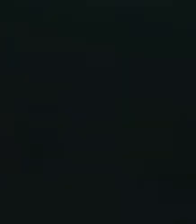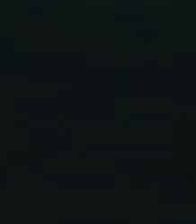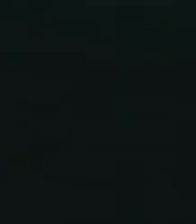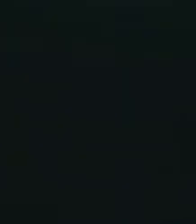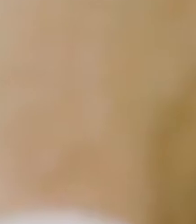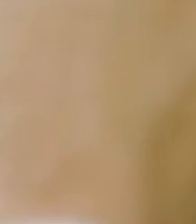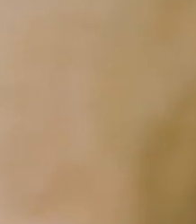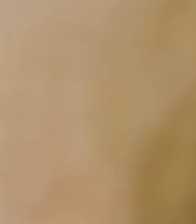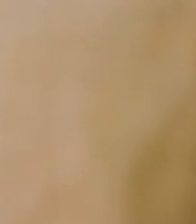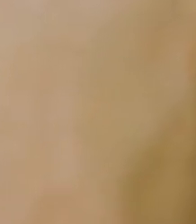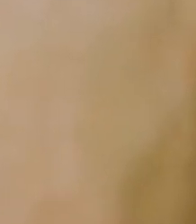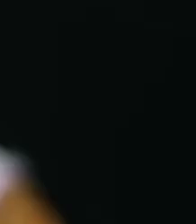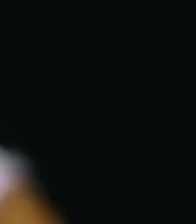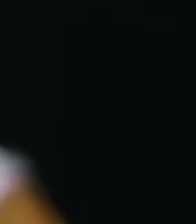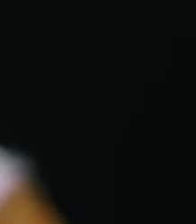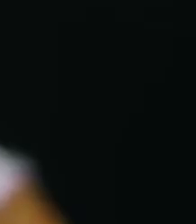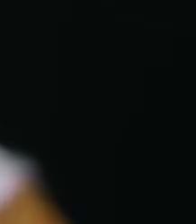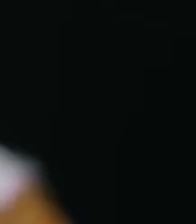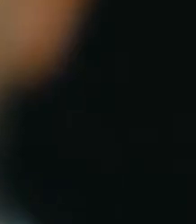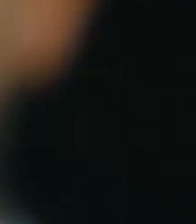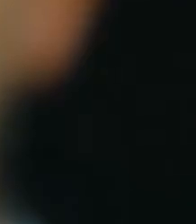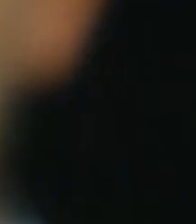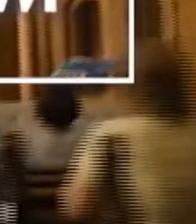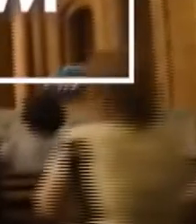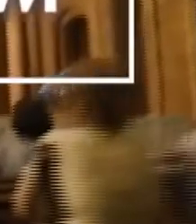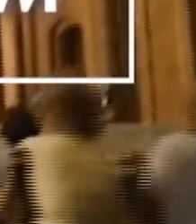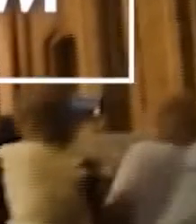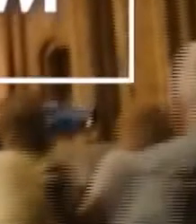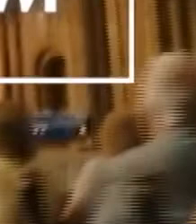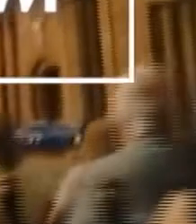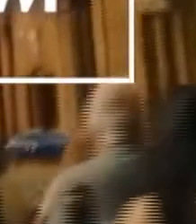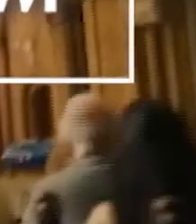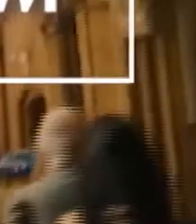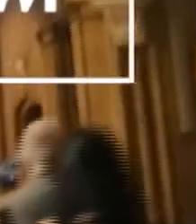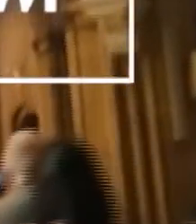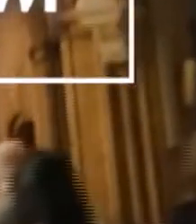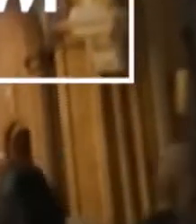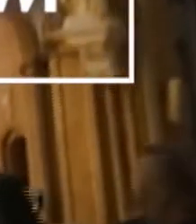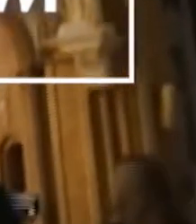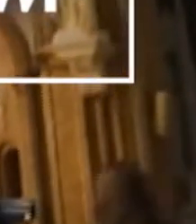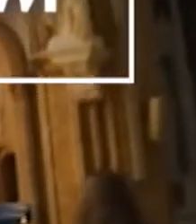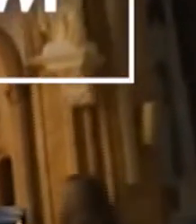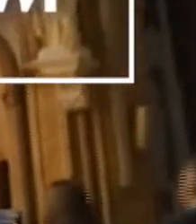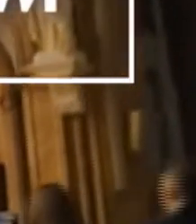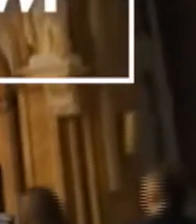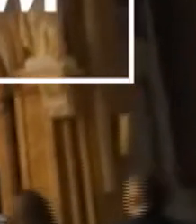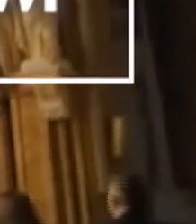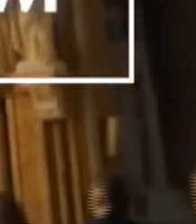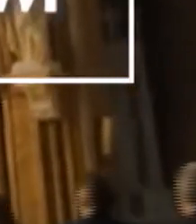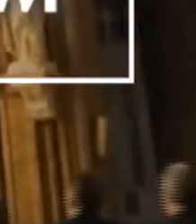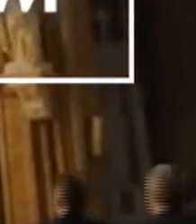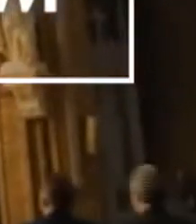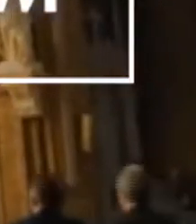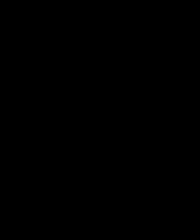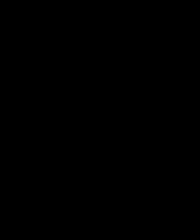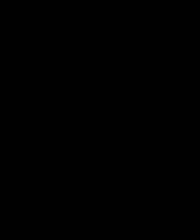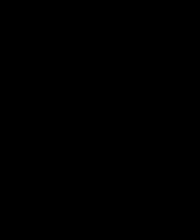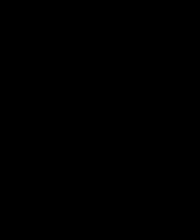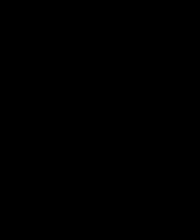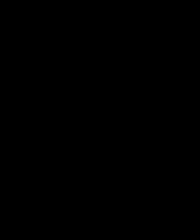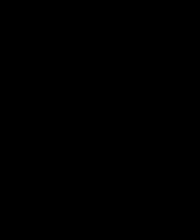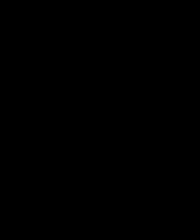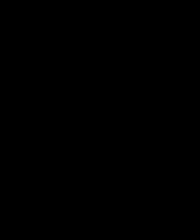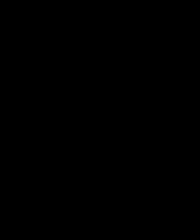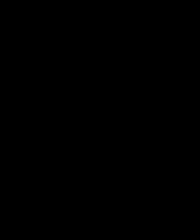domingos a las 9 de la mañana y a las 5 de la tarde. Aquí en 13, Costa Rica